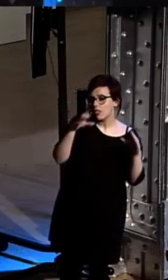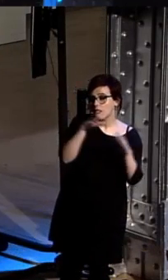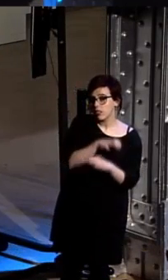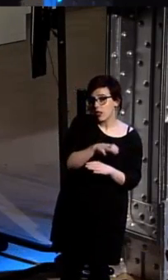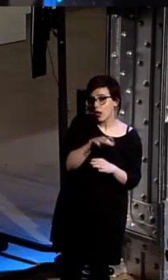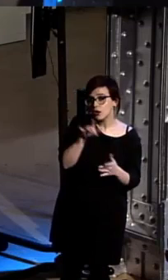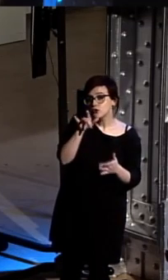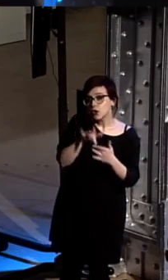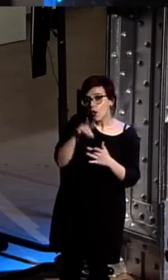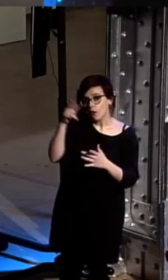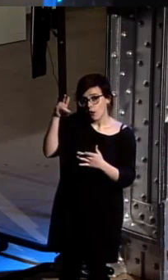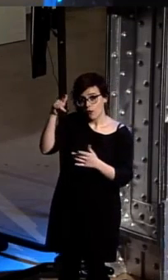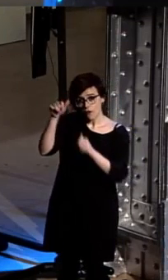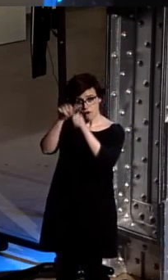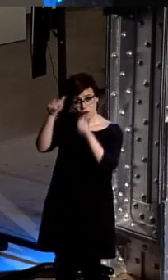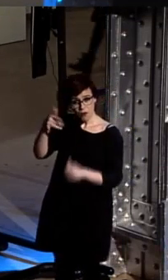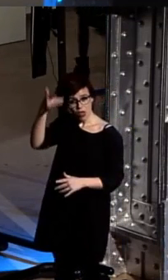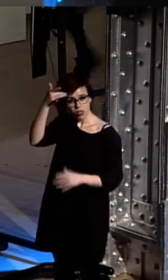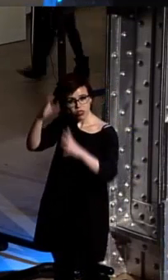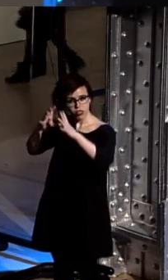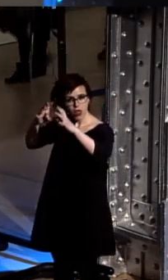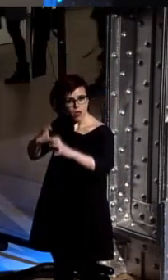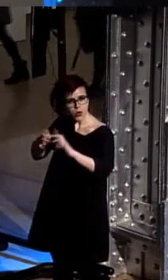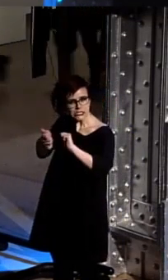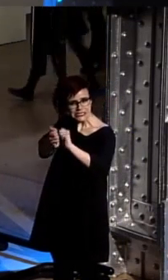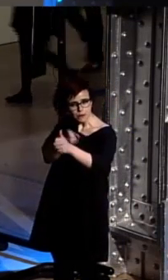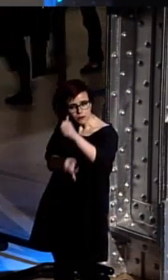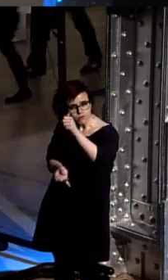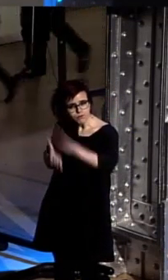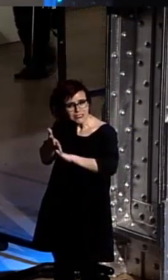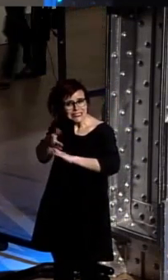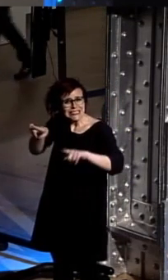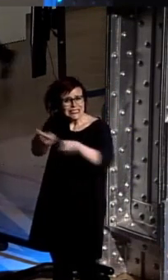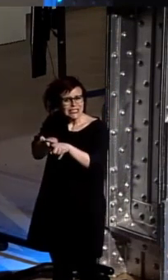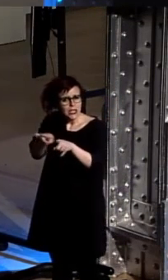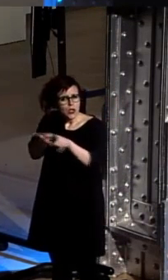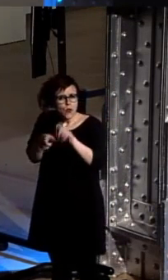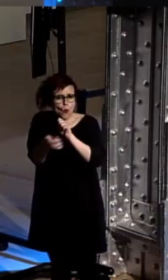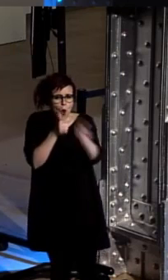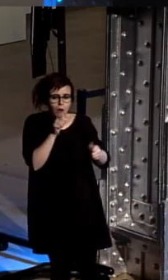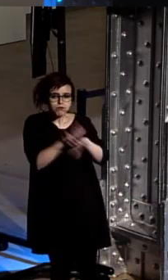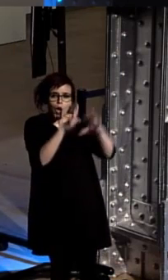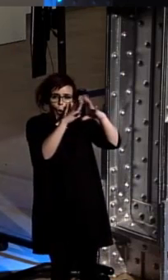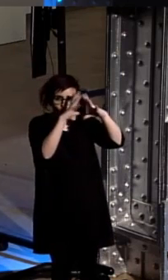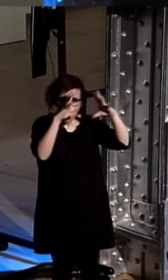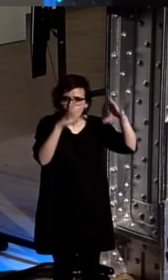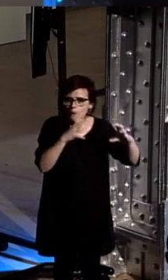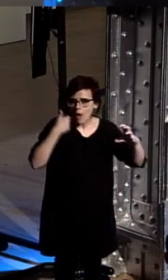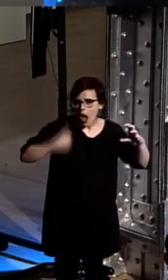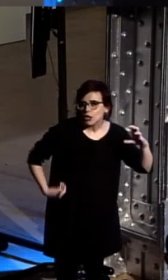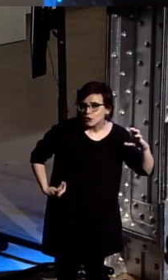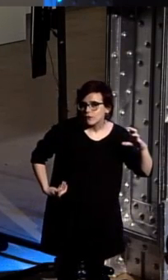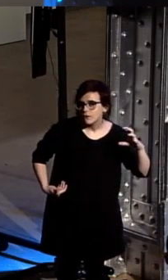un cerebro con la perfección del cerebro humano. Bueno,